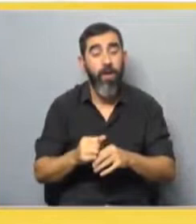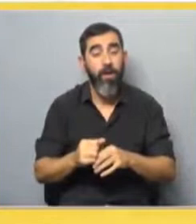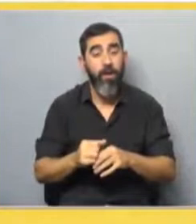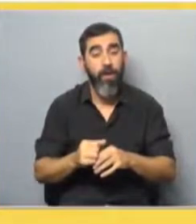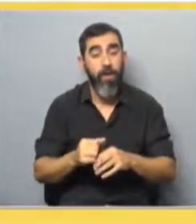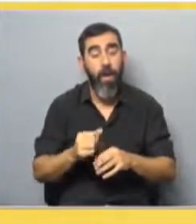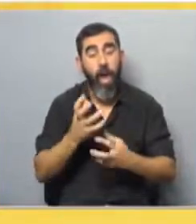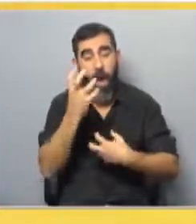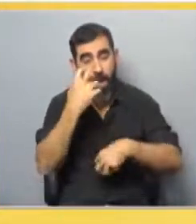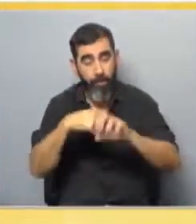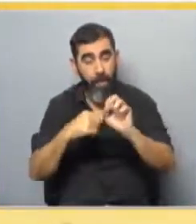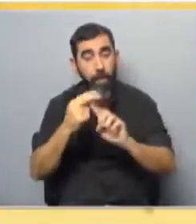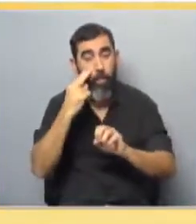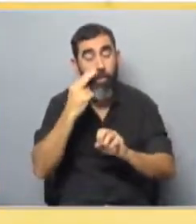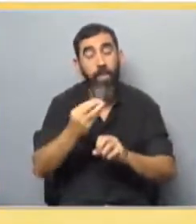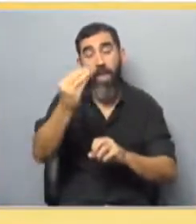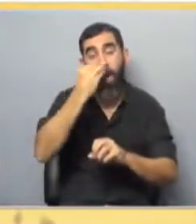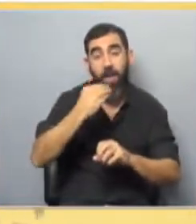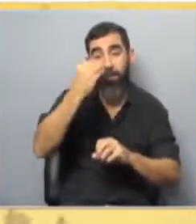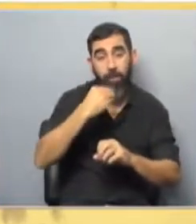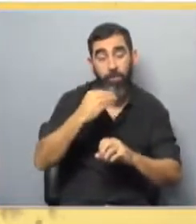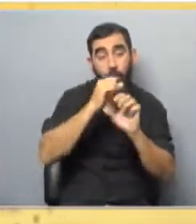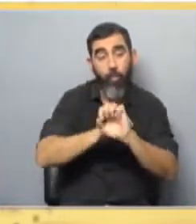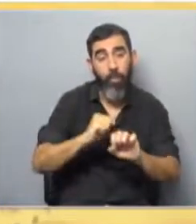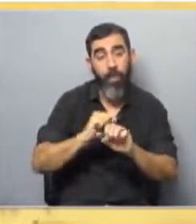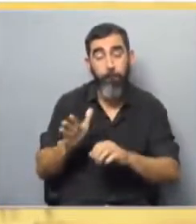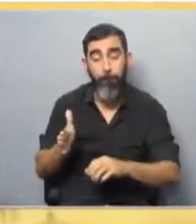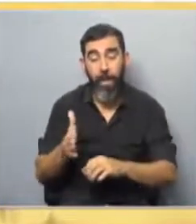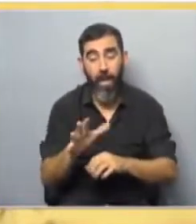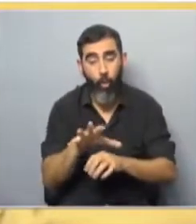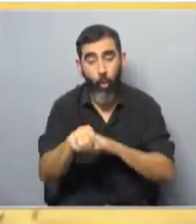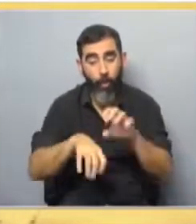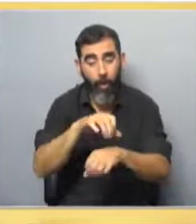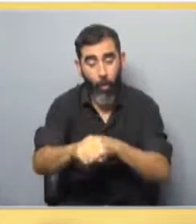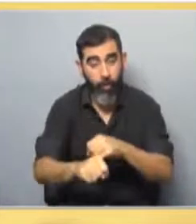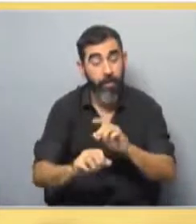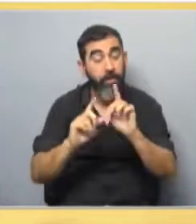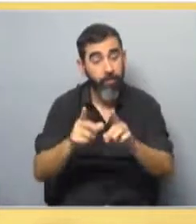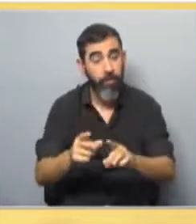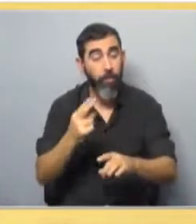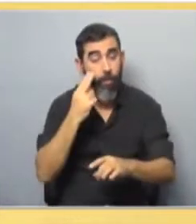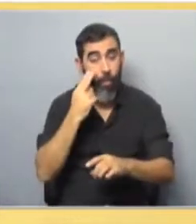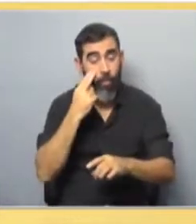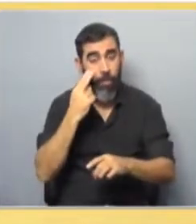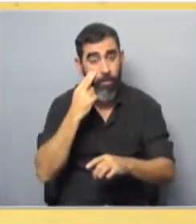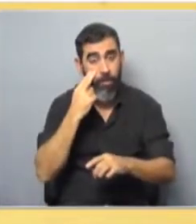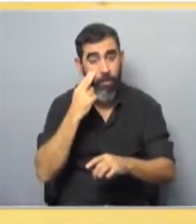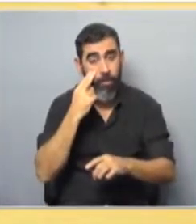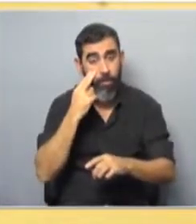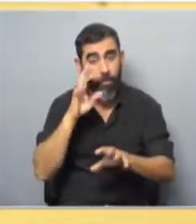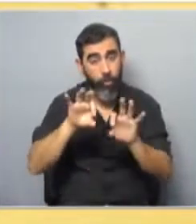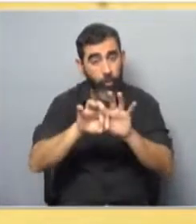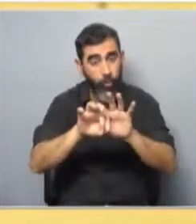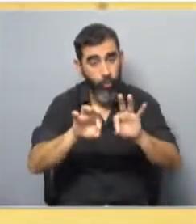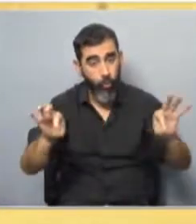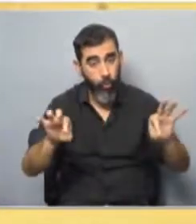tramas tróficas porque es un nuevo ítem alimenticio del cual pueden consumir los peces autóctonos, pero también está afectando tuberías,